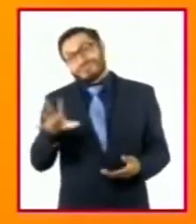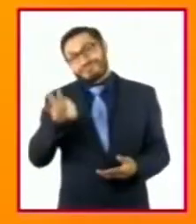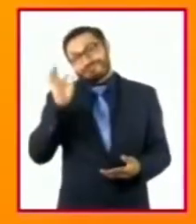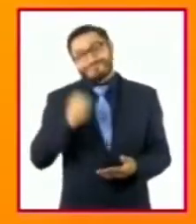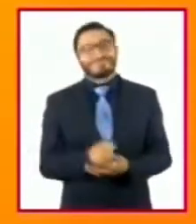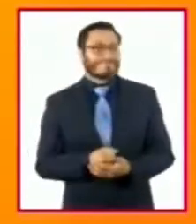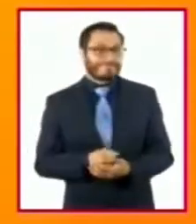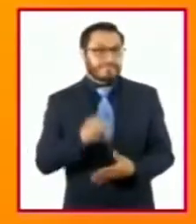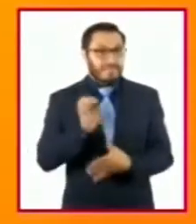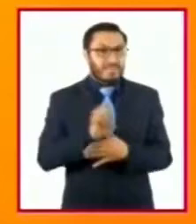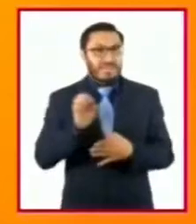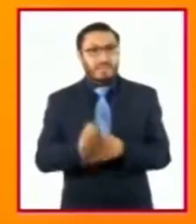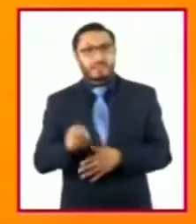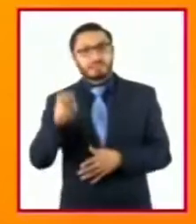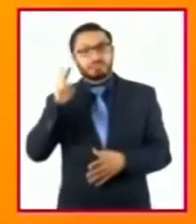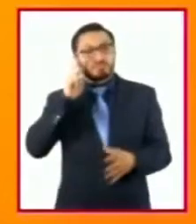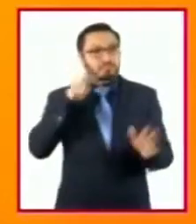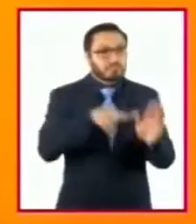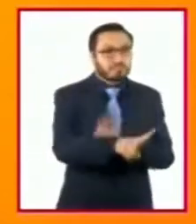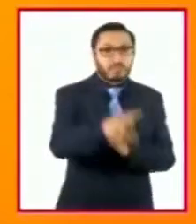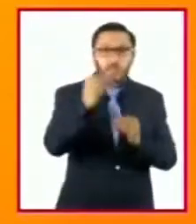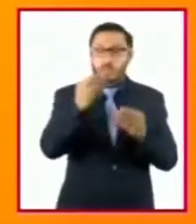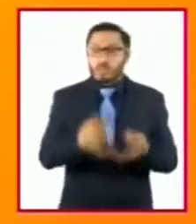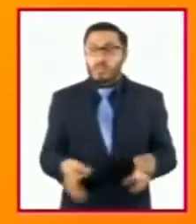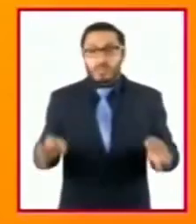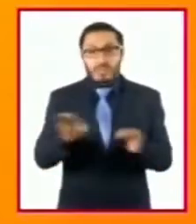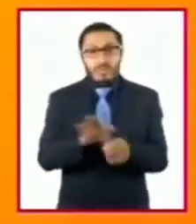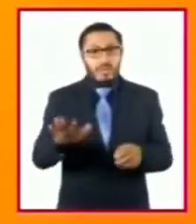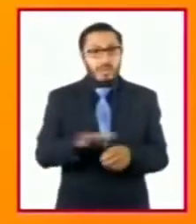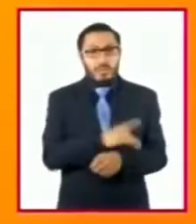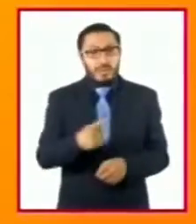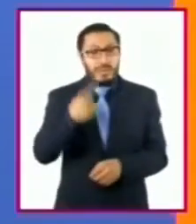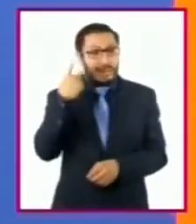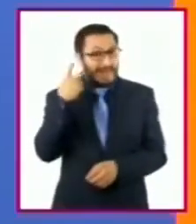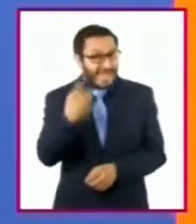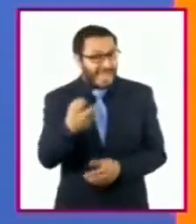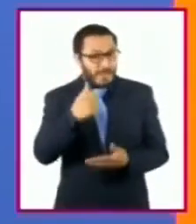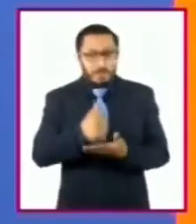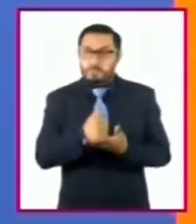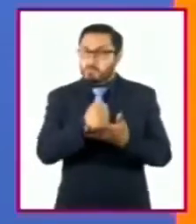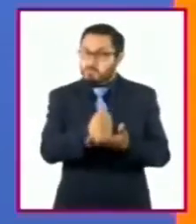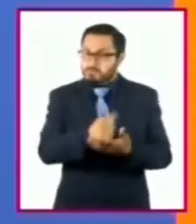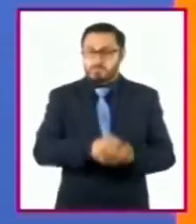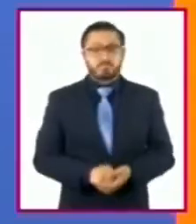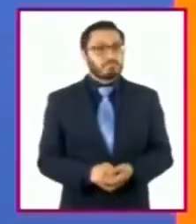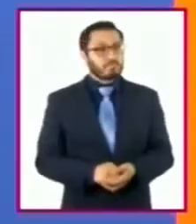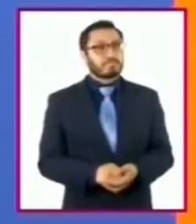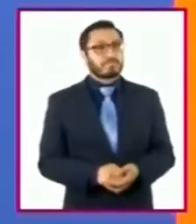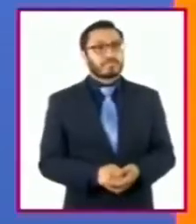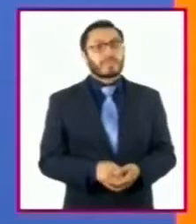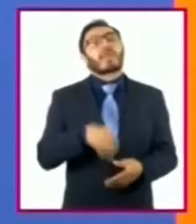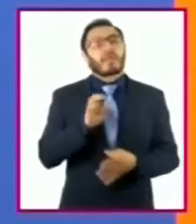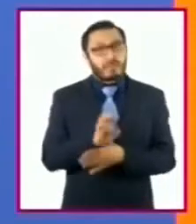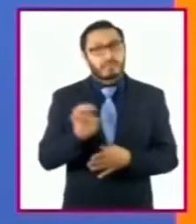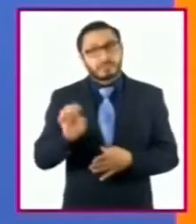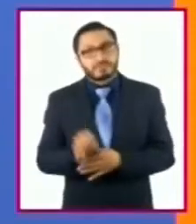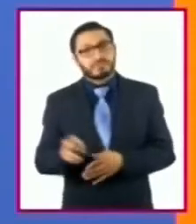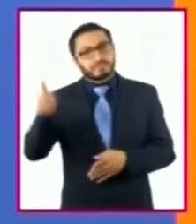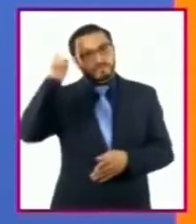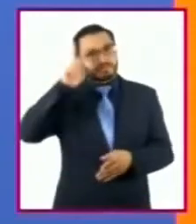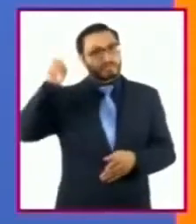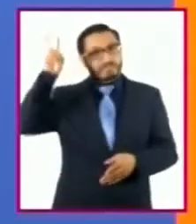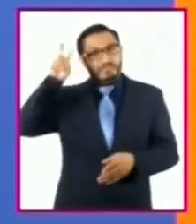muy importante porque eso nos va a determinar el camino que vamos a tomar. ¿Podríamos decir entonces que los sueños son